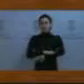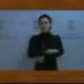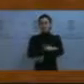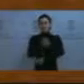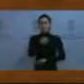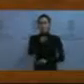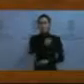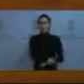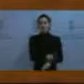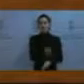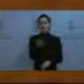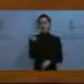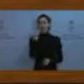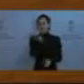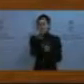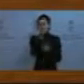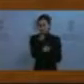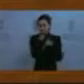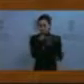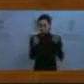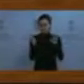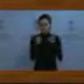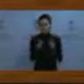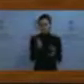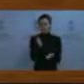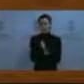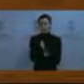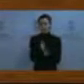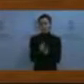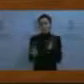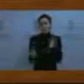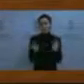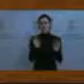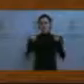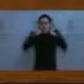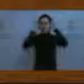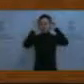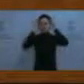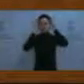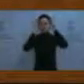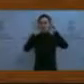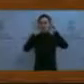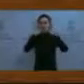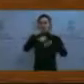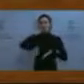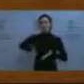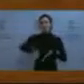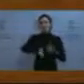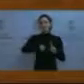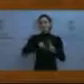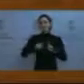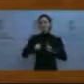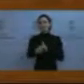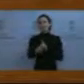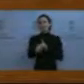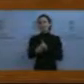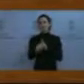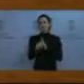relaté cómo la propia empresa pública le abonaba un máster en formación, más todos los gastos de desplazamiento a